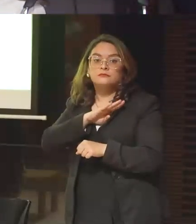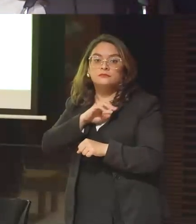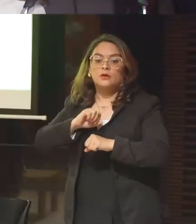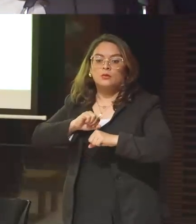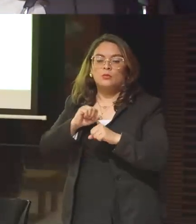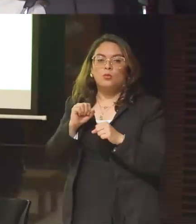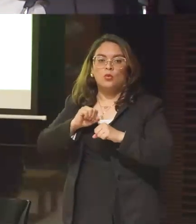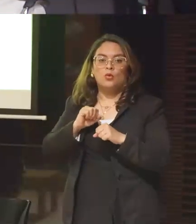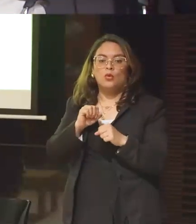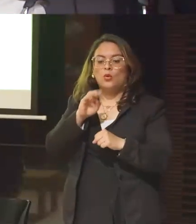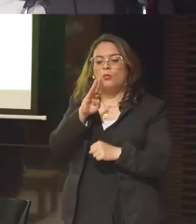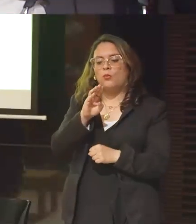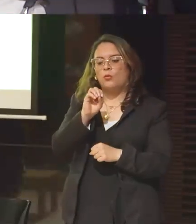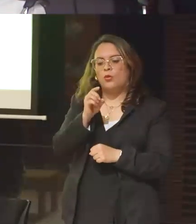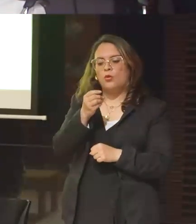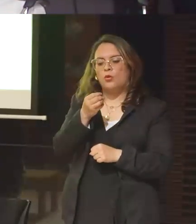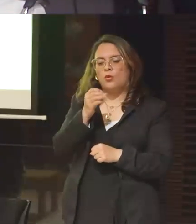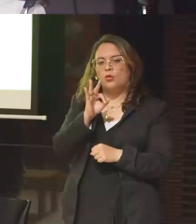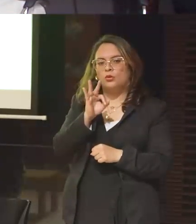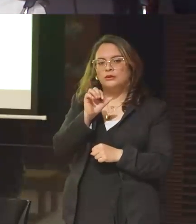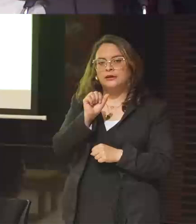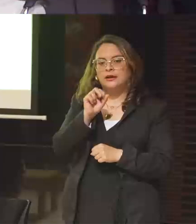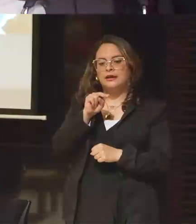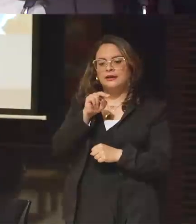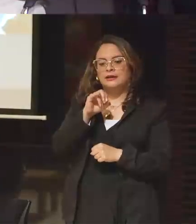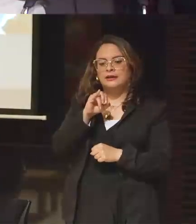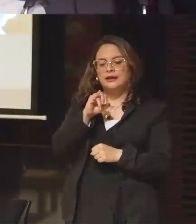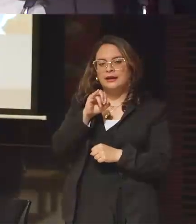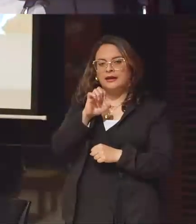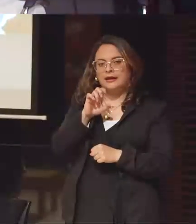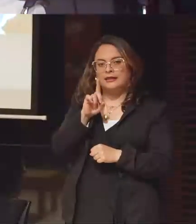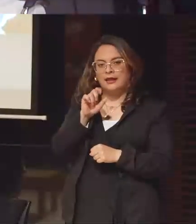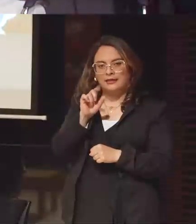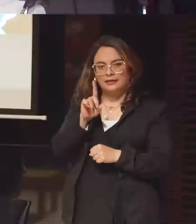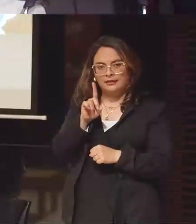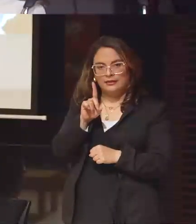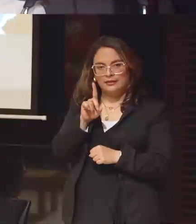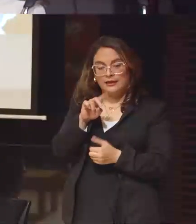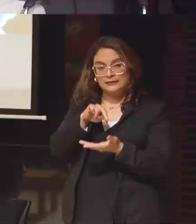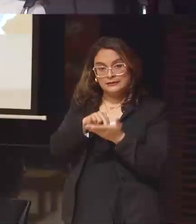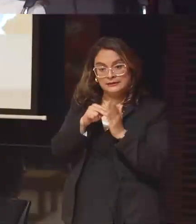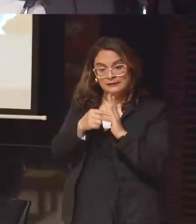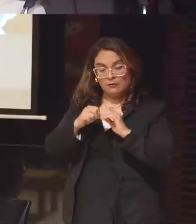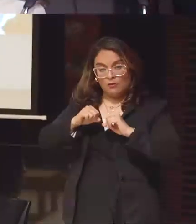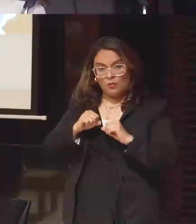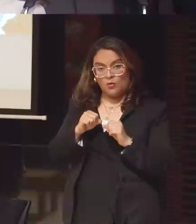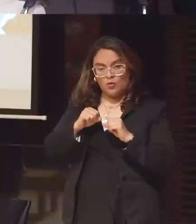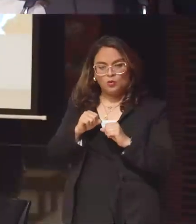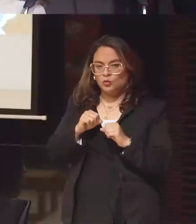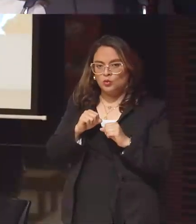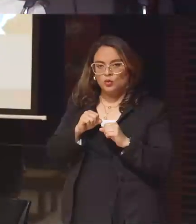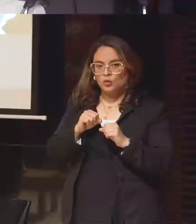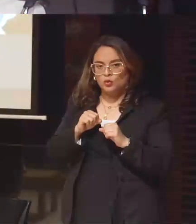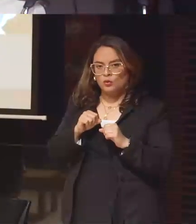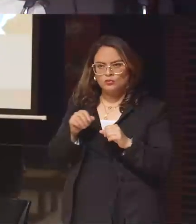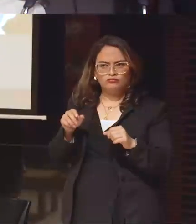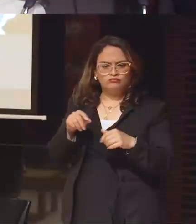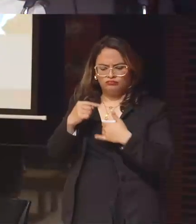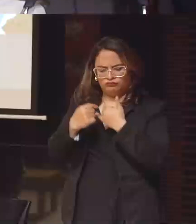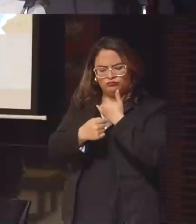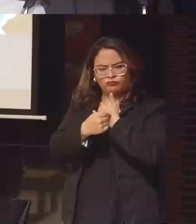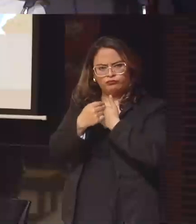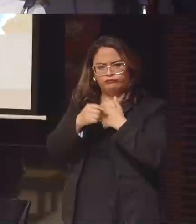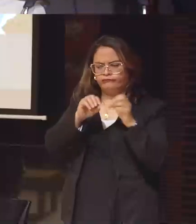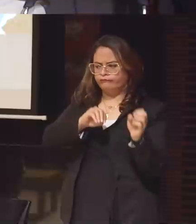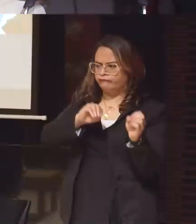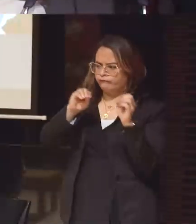¿Qué es bogotanidad? Bogotanidad es que no es el bogotano, bogotanidad es que somos la suma de todos, de los